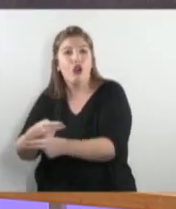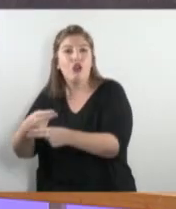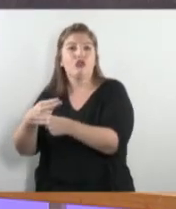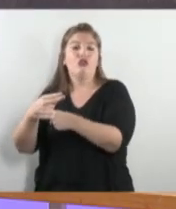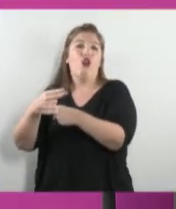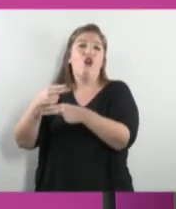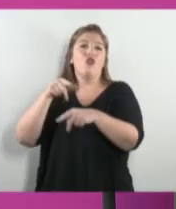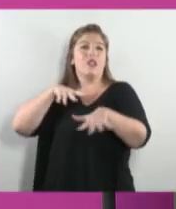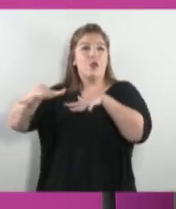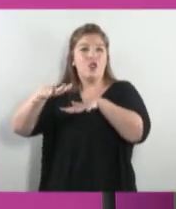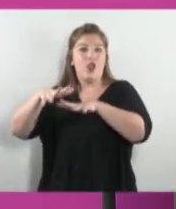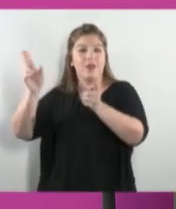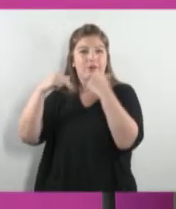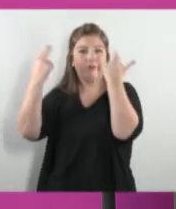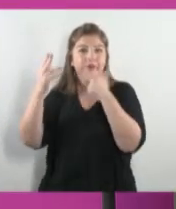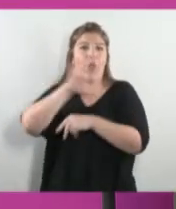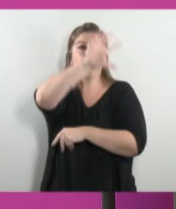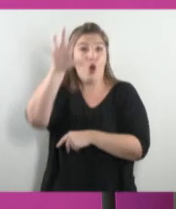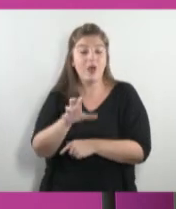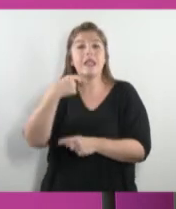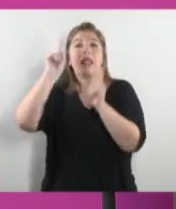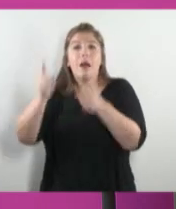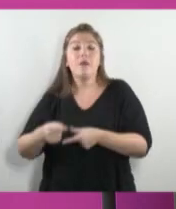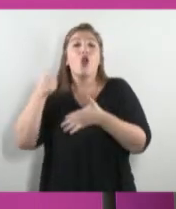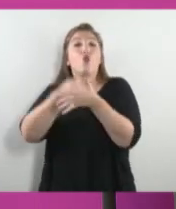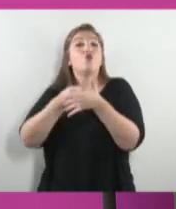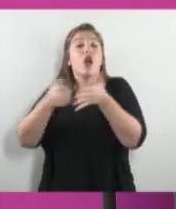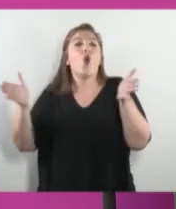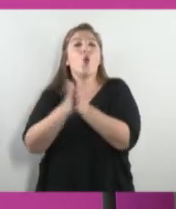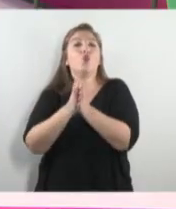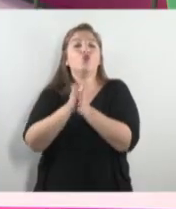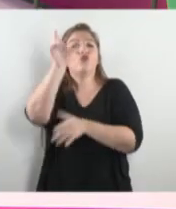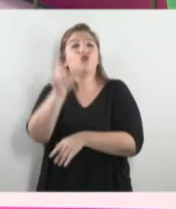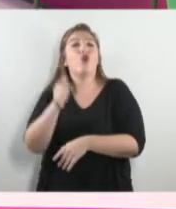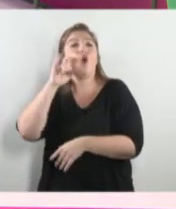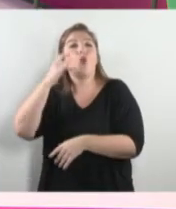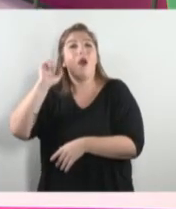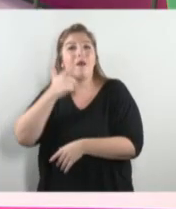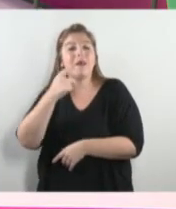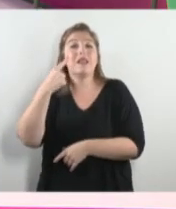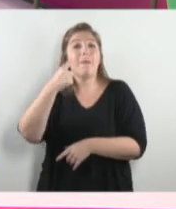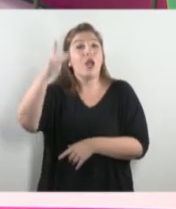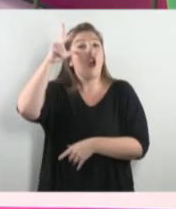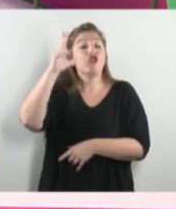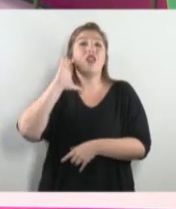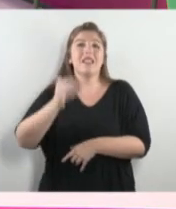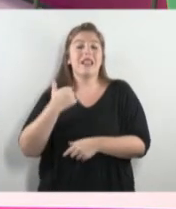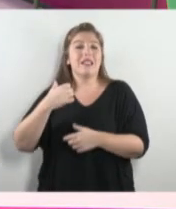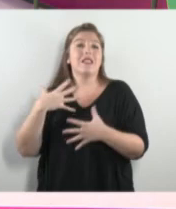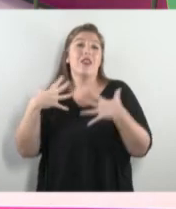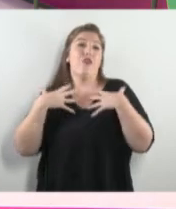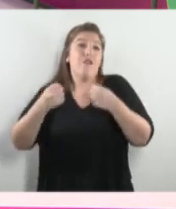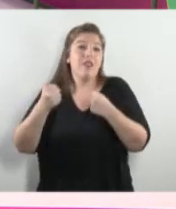Sí. También pelearon con Güemes en 1816, claro. Y defendieron el norte, ¿no? del país,